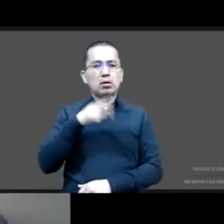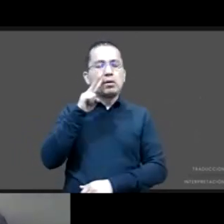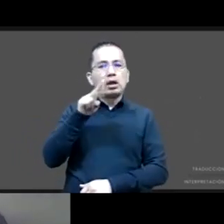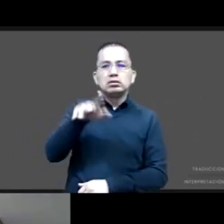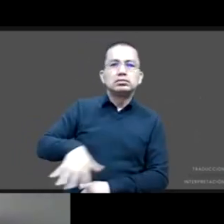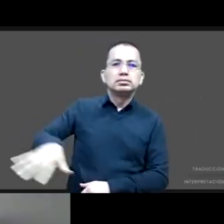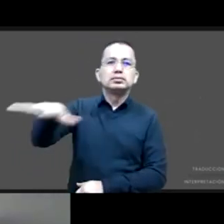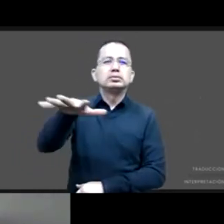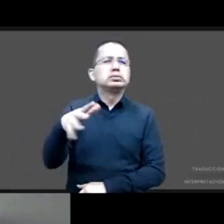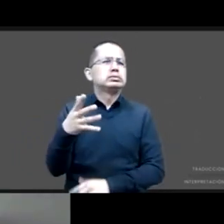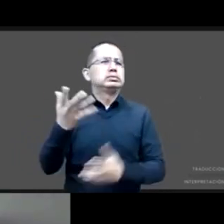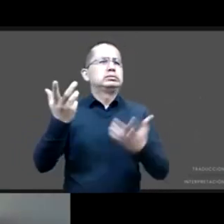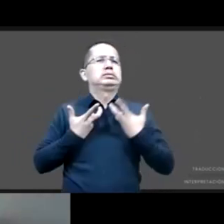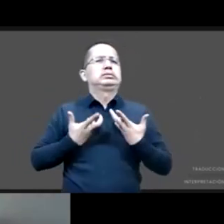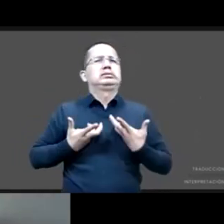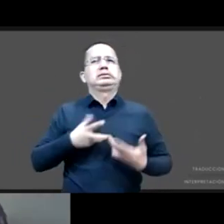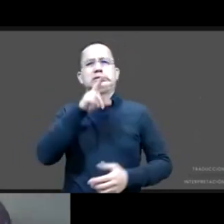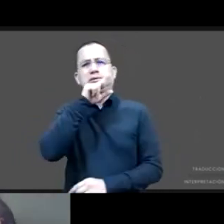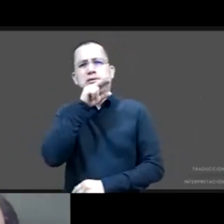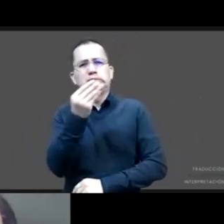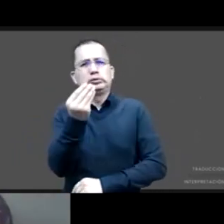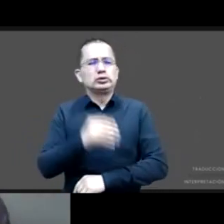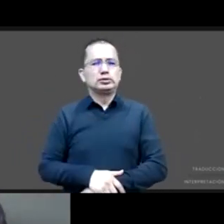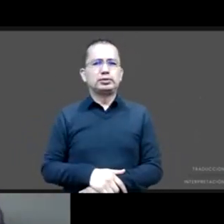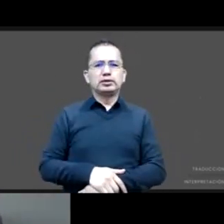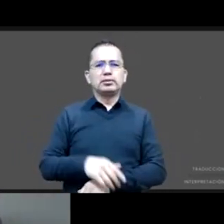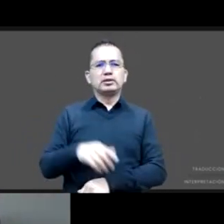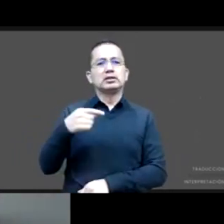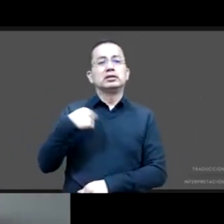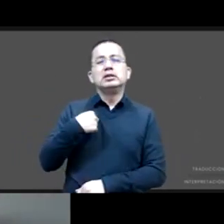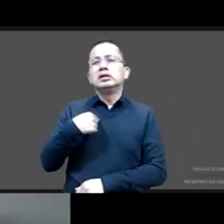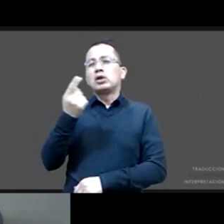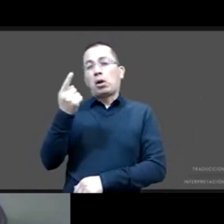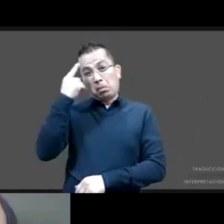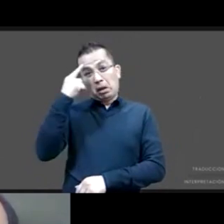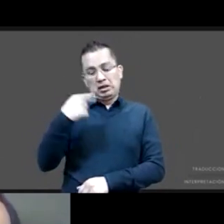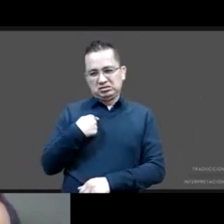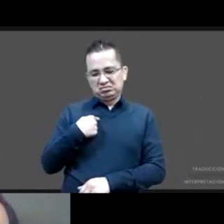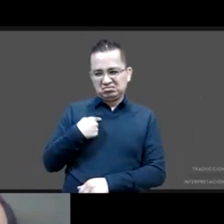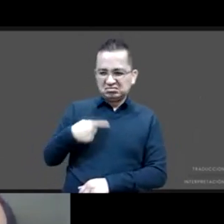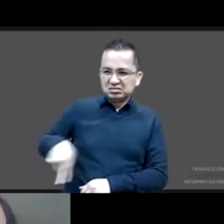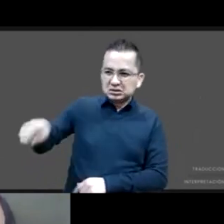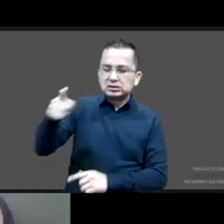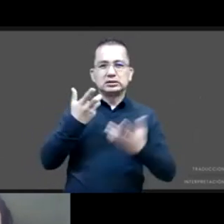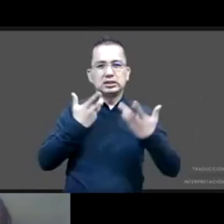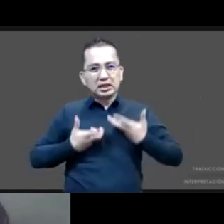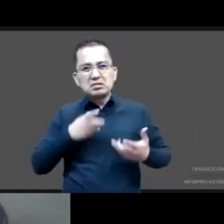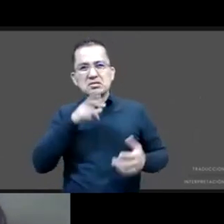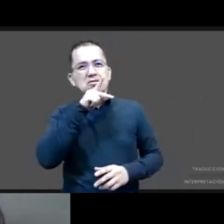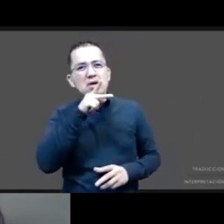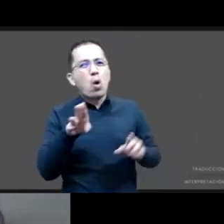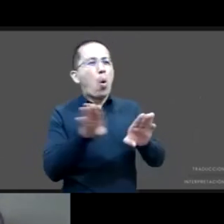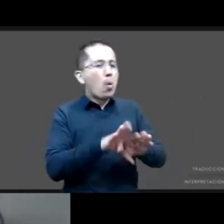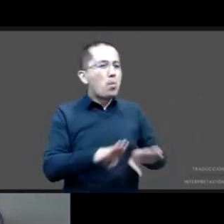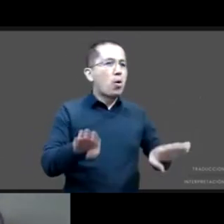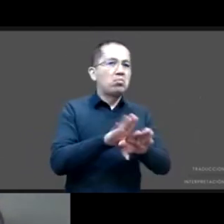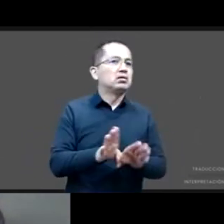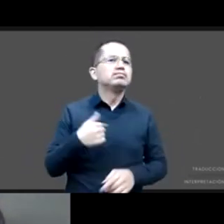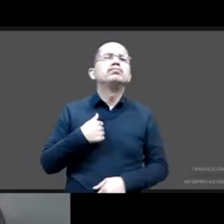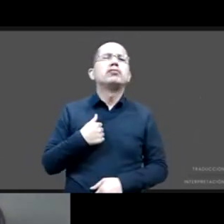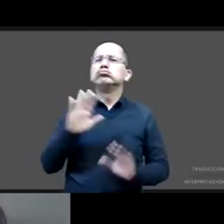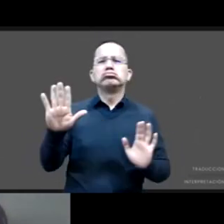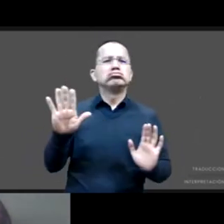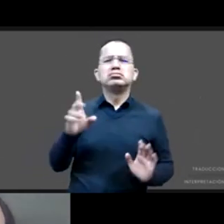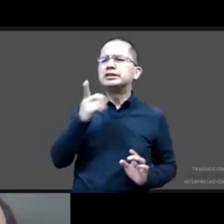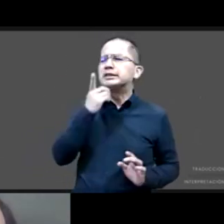bueno a eso yo reaccionaría primero diciendo que si es posible y que si es posible y además se